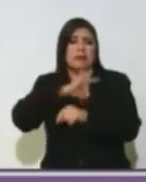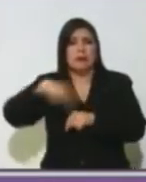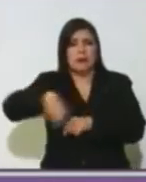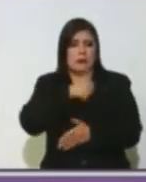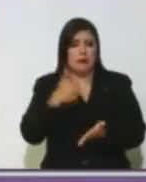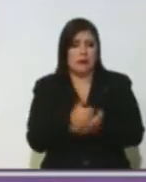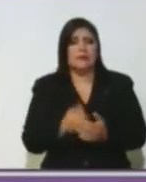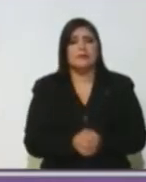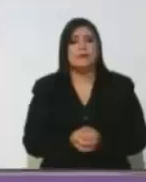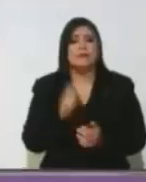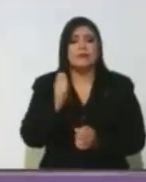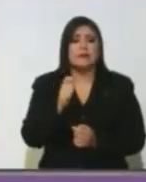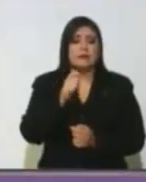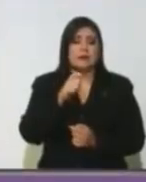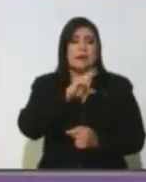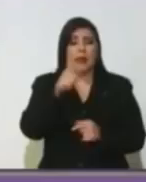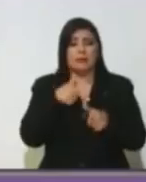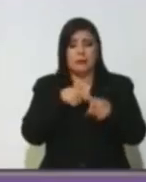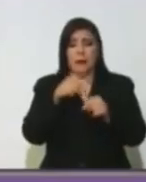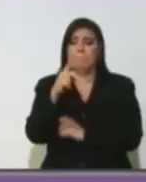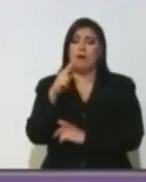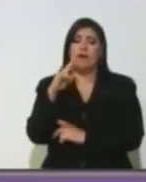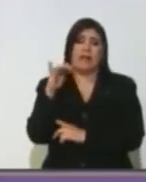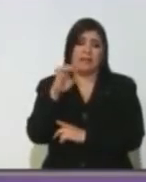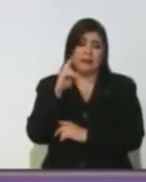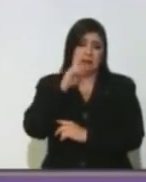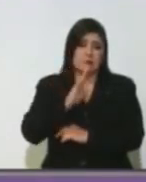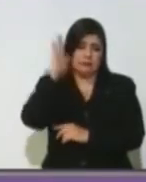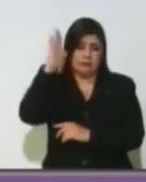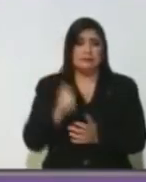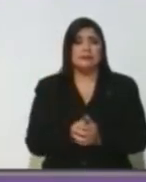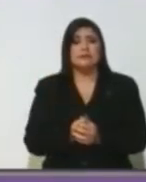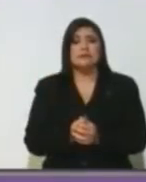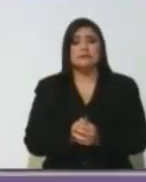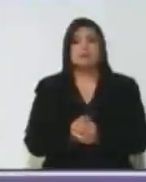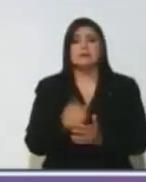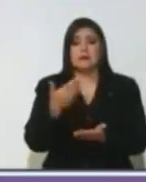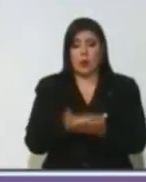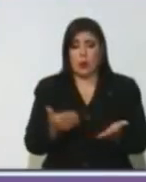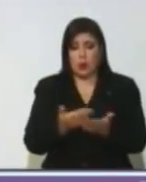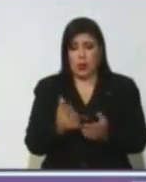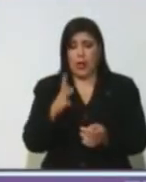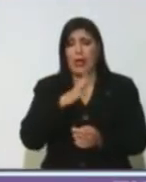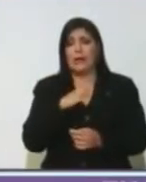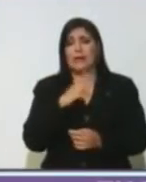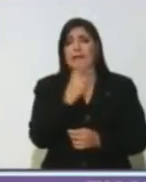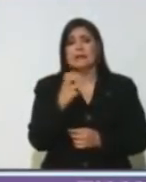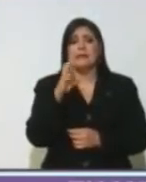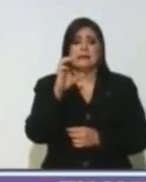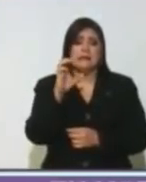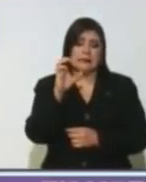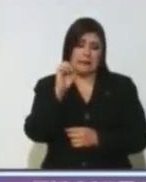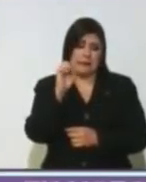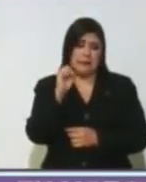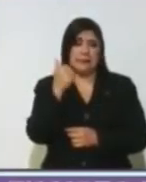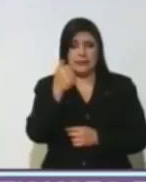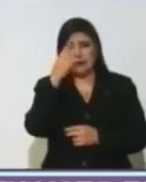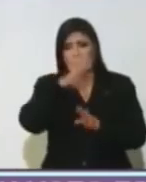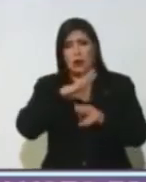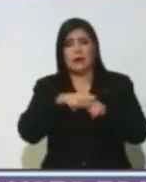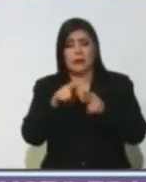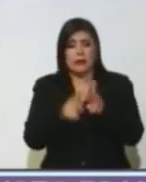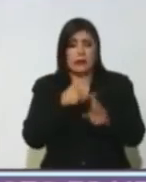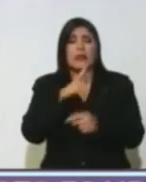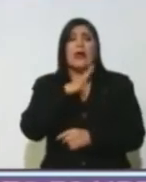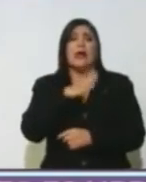58 segundos adelante de purificación hoy hay 33 puntos 76 trenes en operación en el metro y